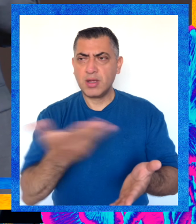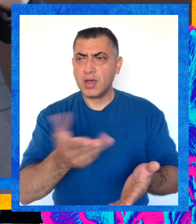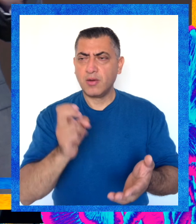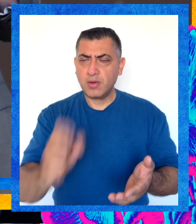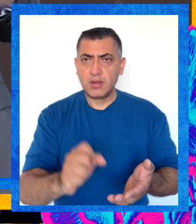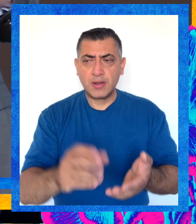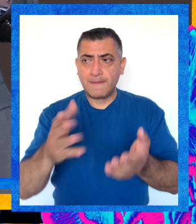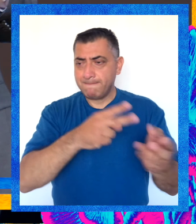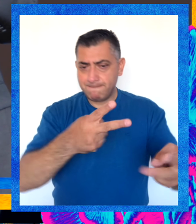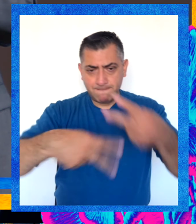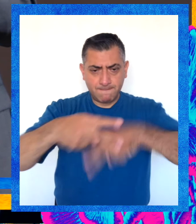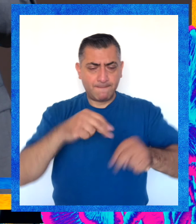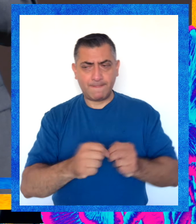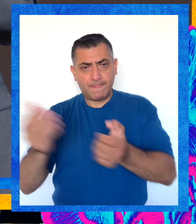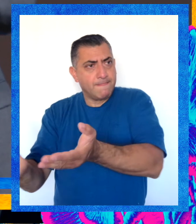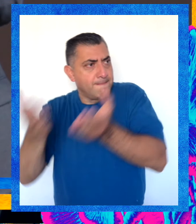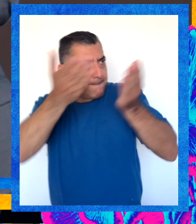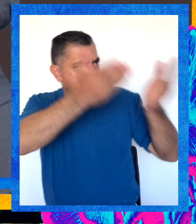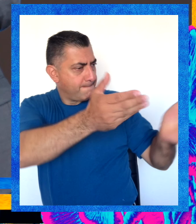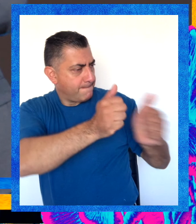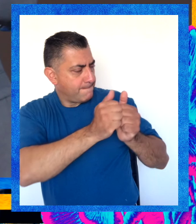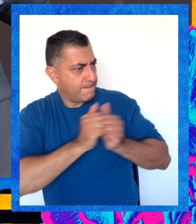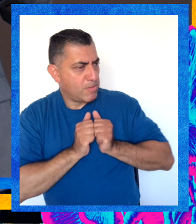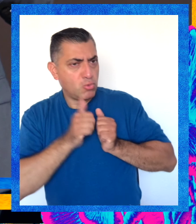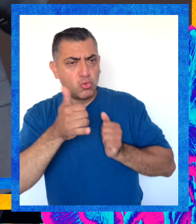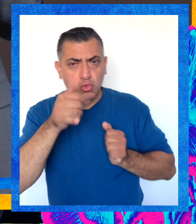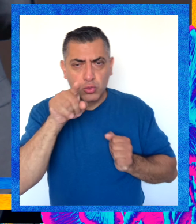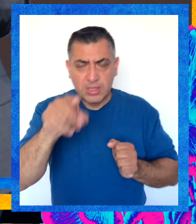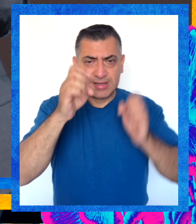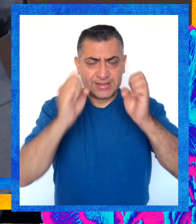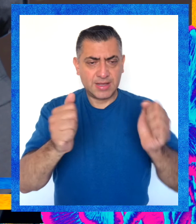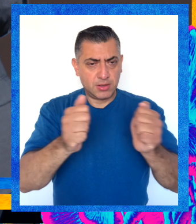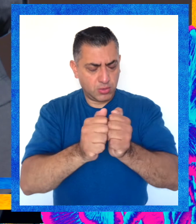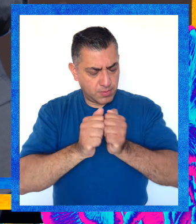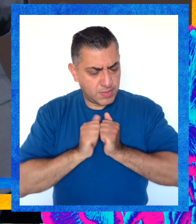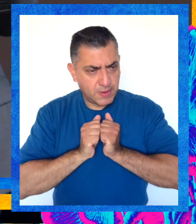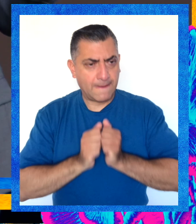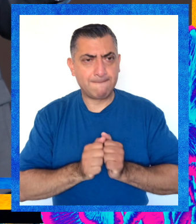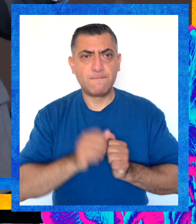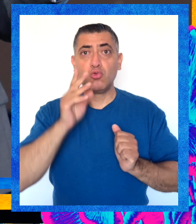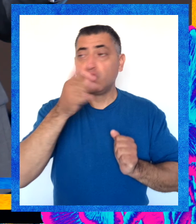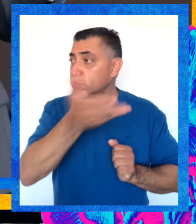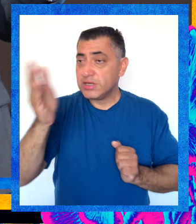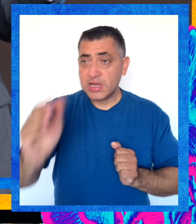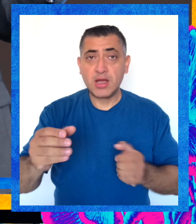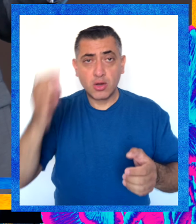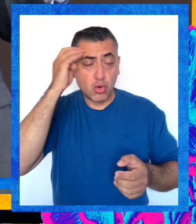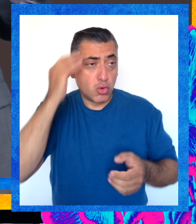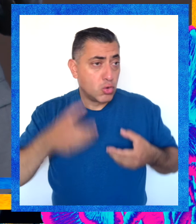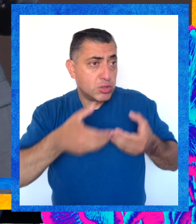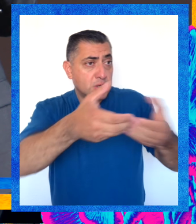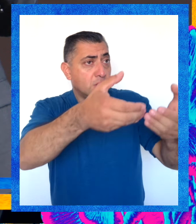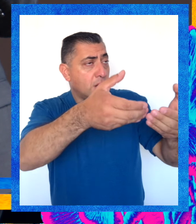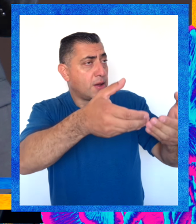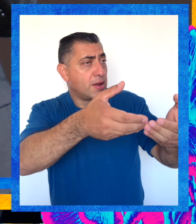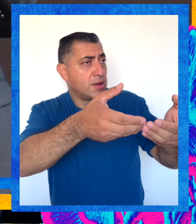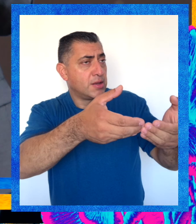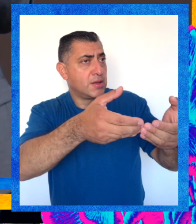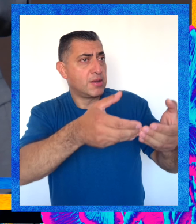vendré para llevarme los conmigo así ustedes estarán donde yo esté ustedes ya conocen el camino para